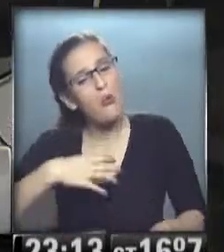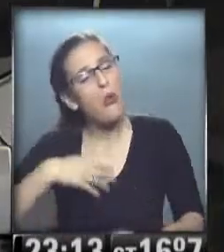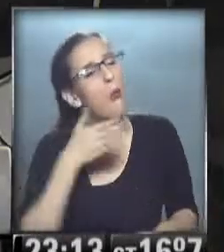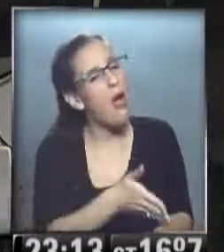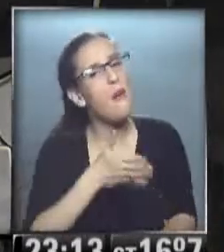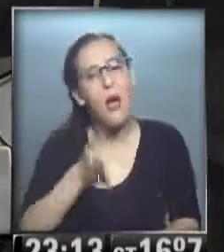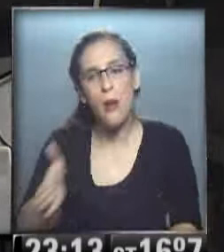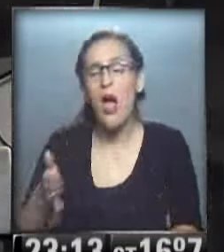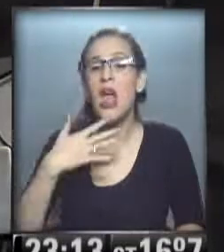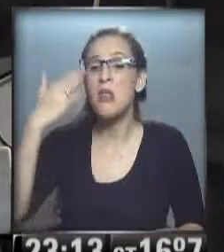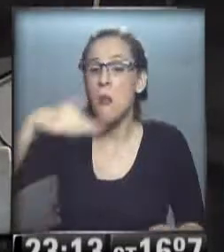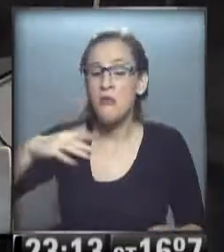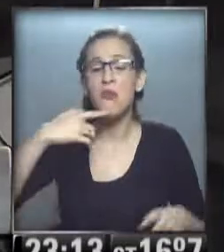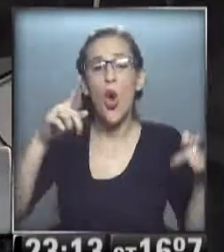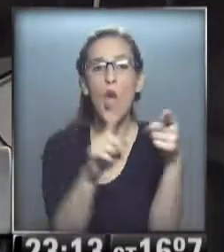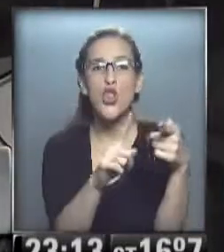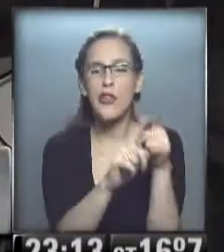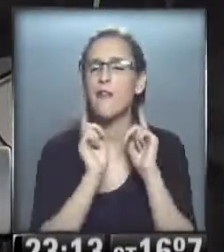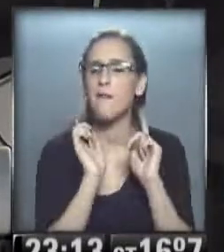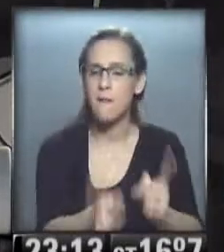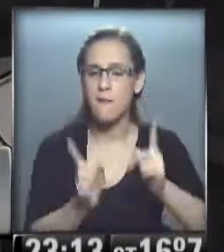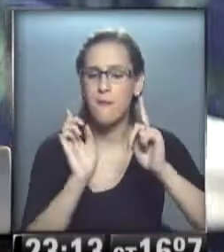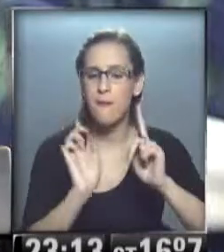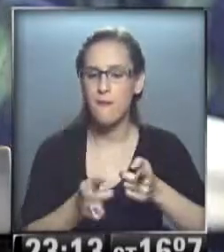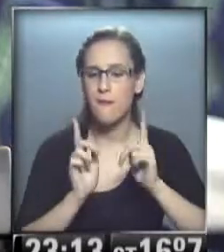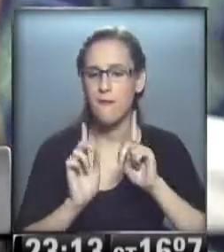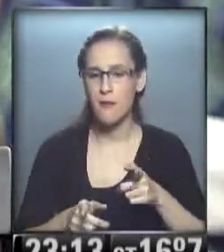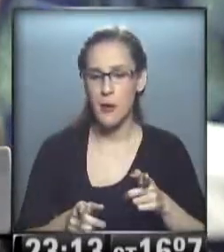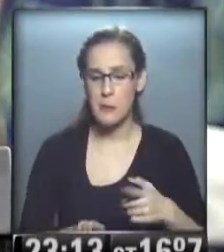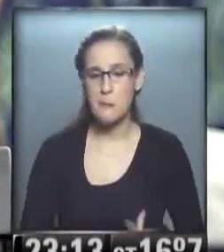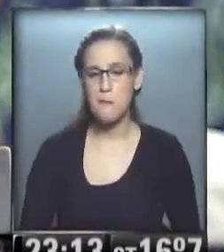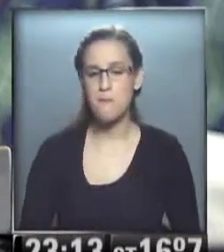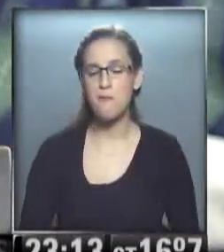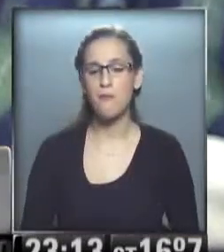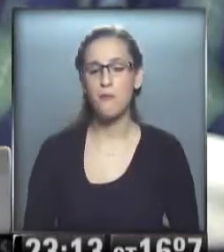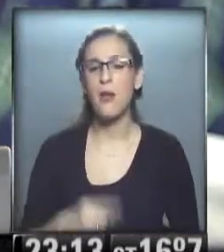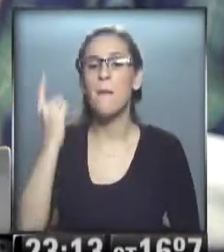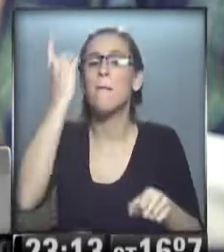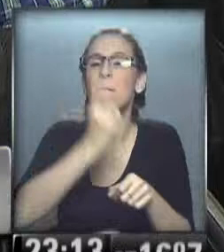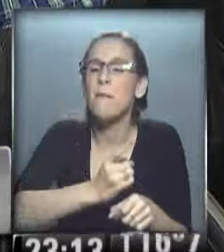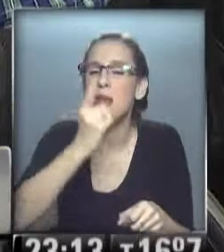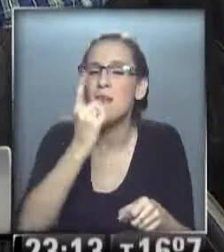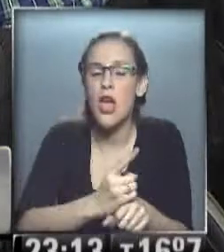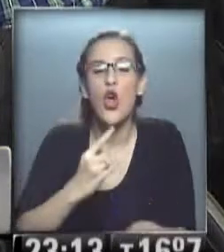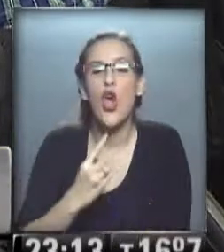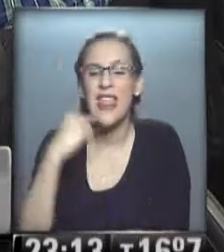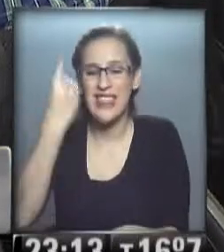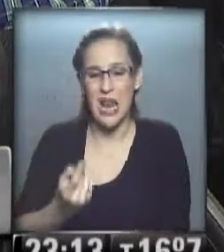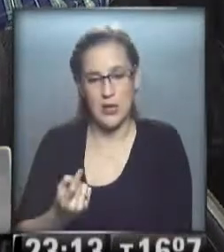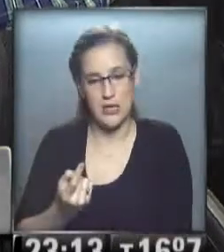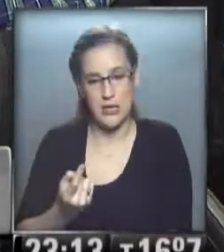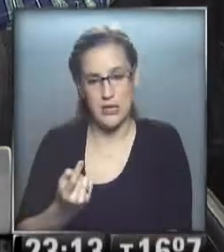en contacto y primero tuve una entrevista en Ford para